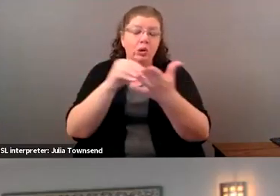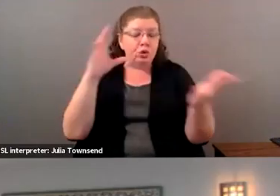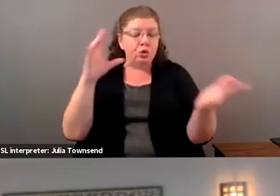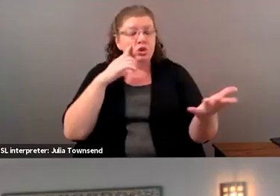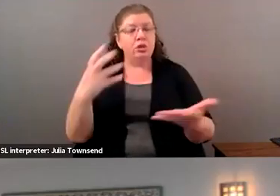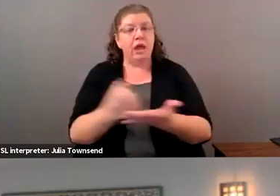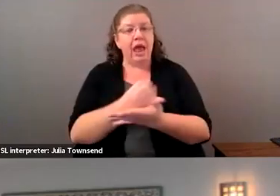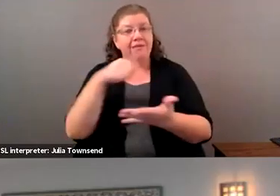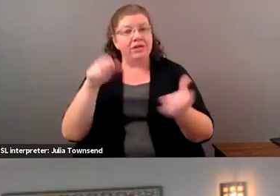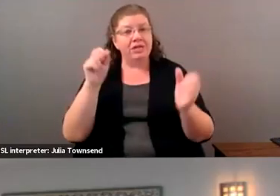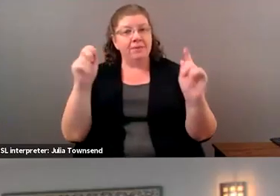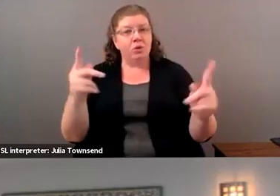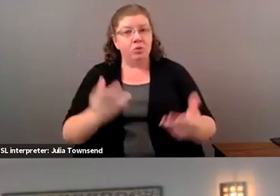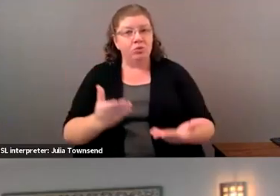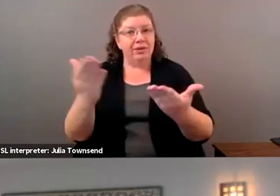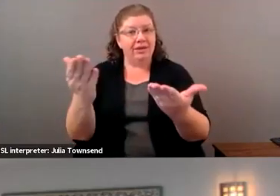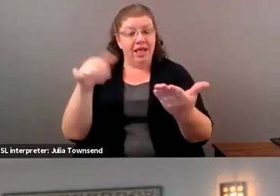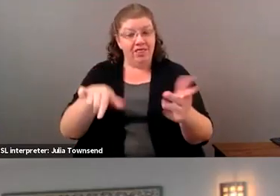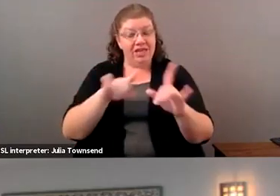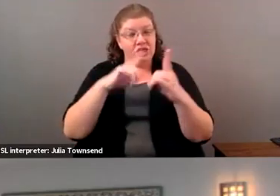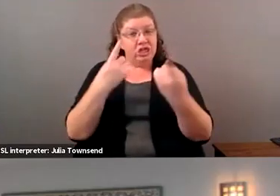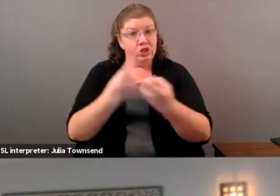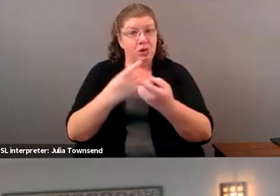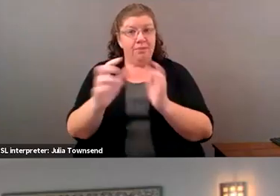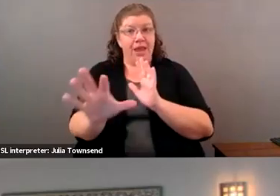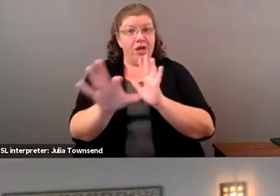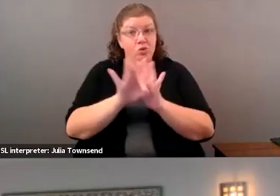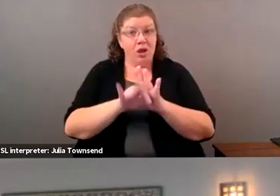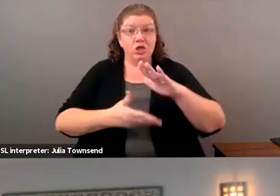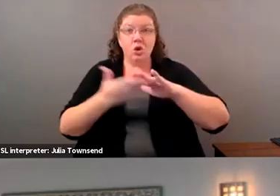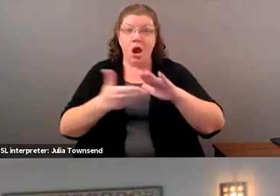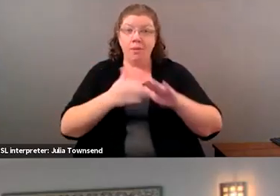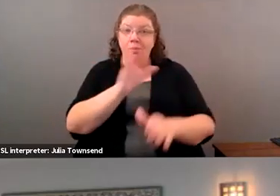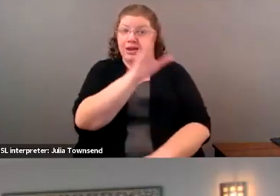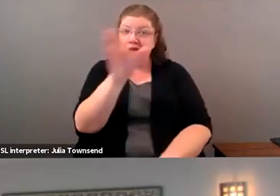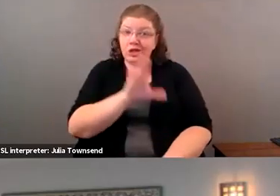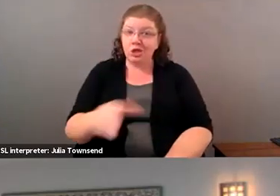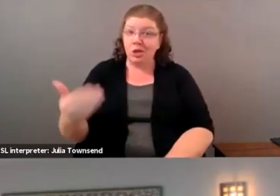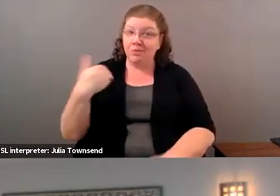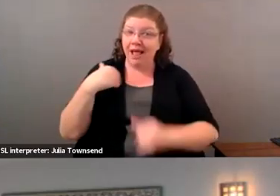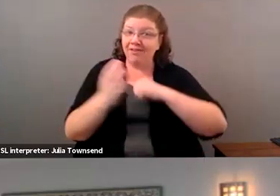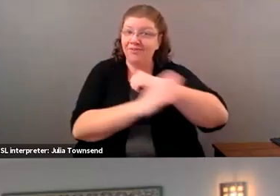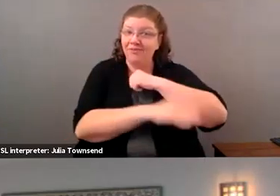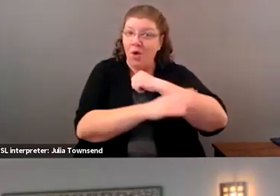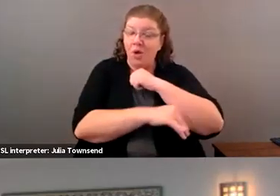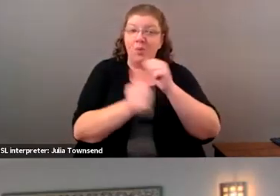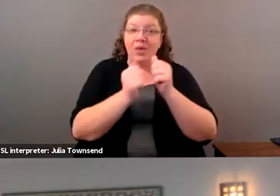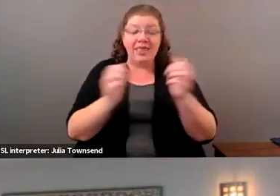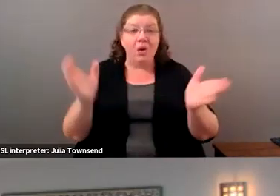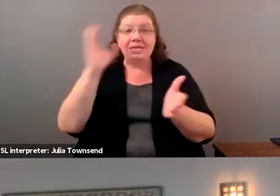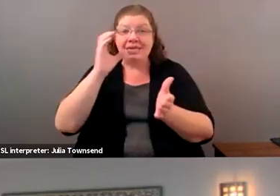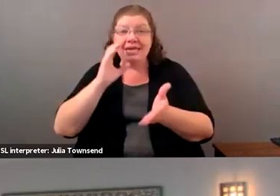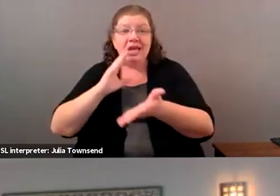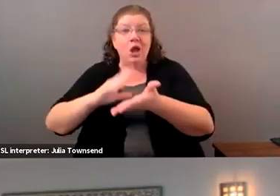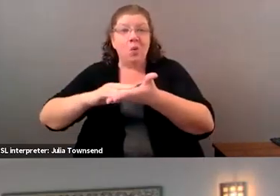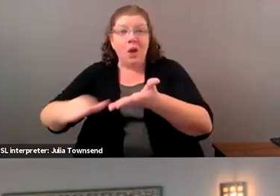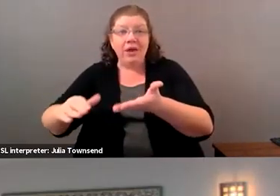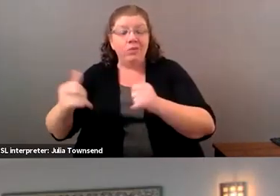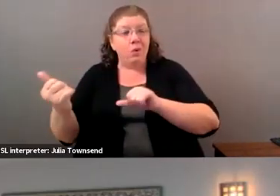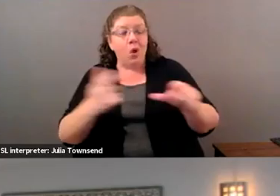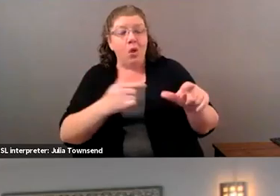oportunidad este distrito y la elección de operar en su el otoño que entra no buscando una extensión cuando todas las